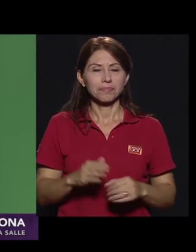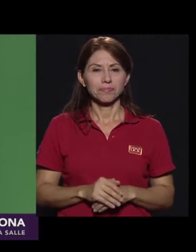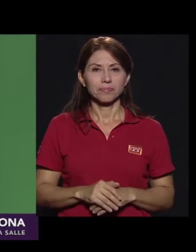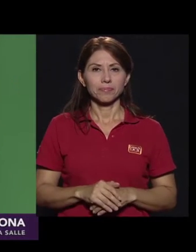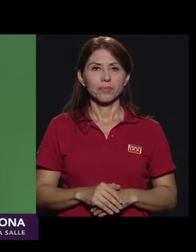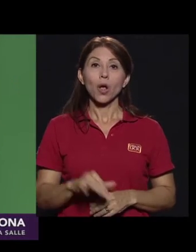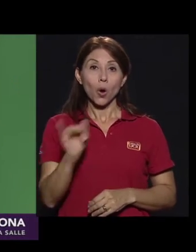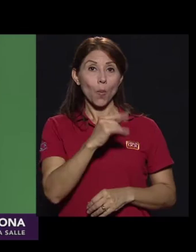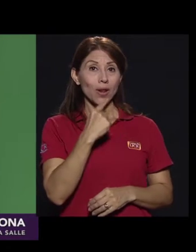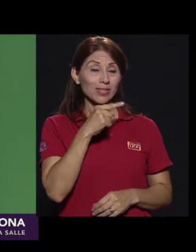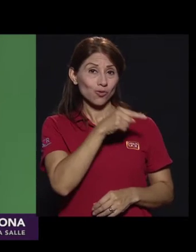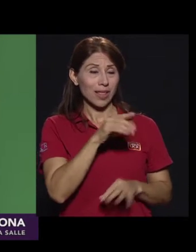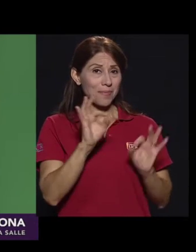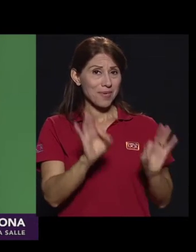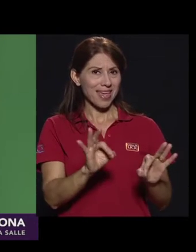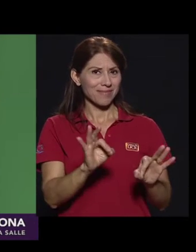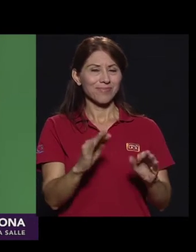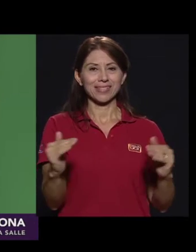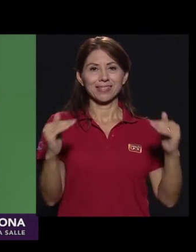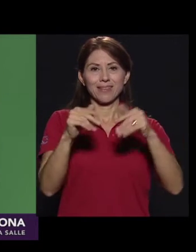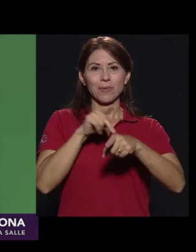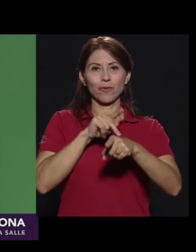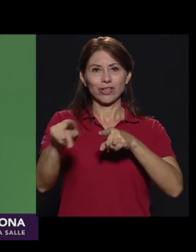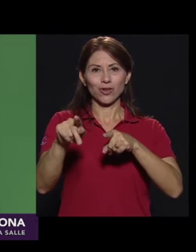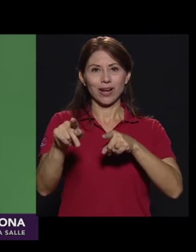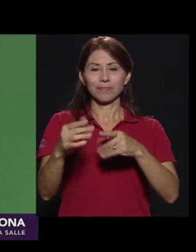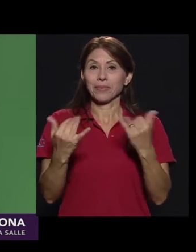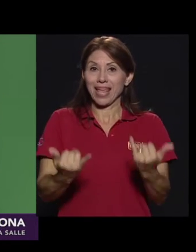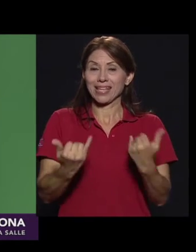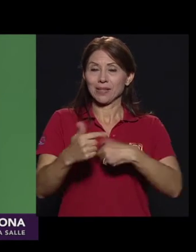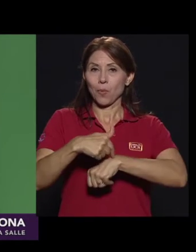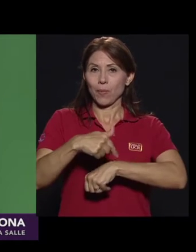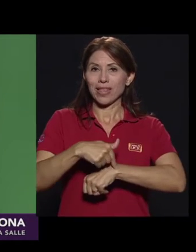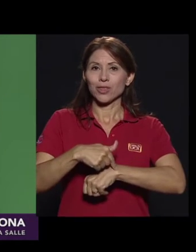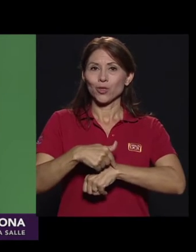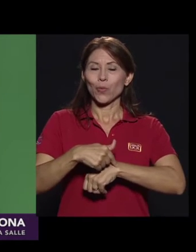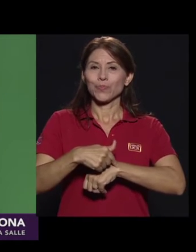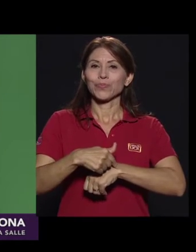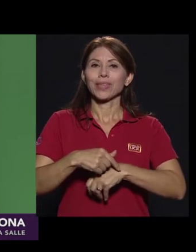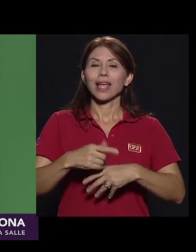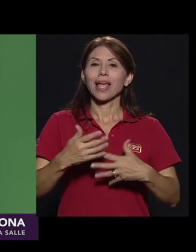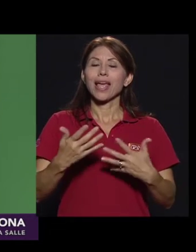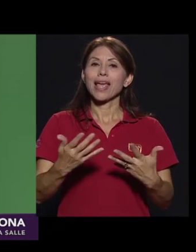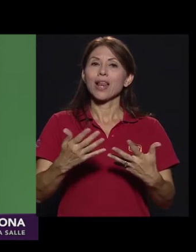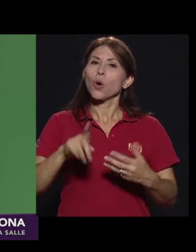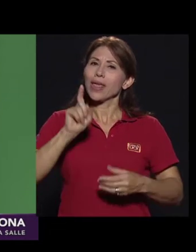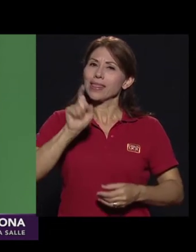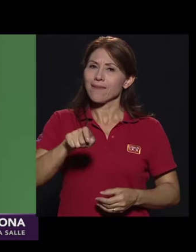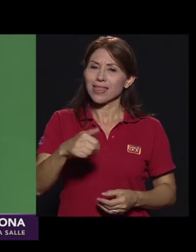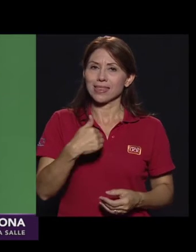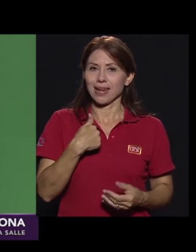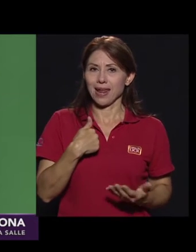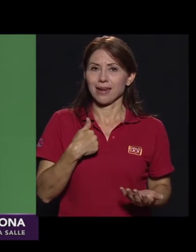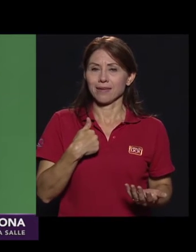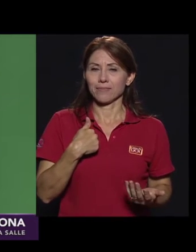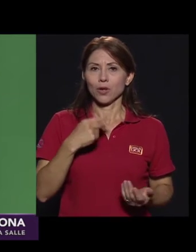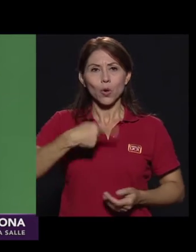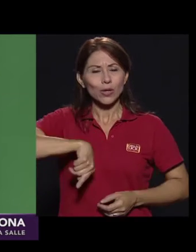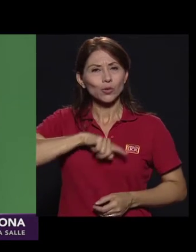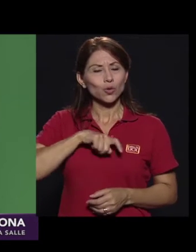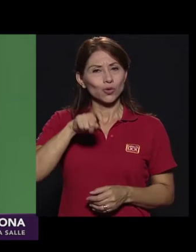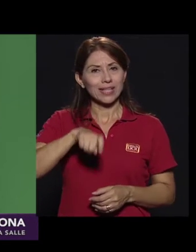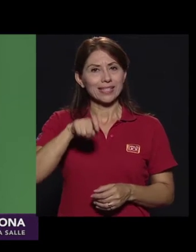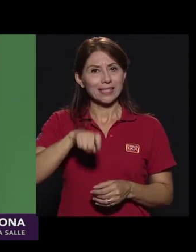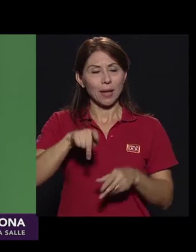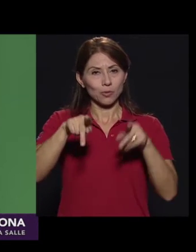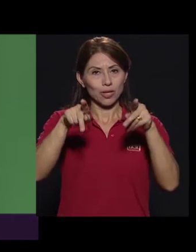Fernanda, como usted bien lo menciona, es profesional. Entonces, en este momento, lo que tienen que tener o requerimos para poder